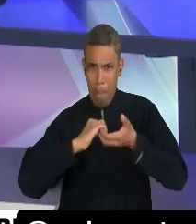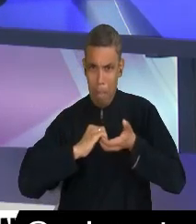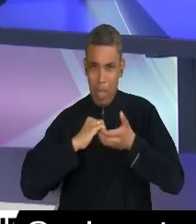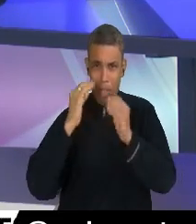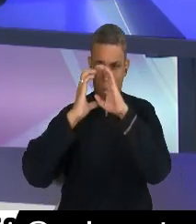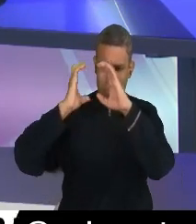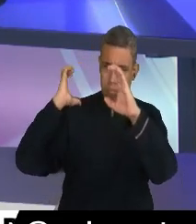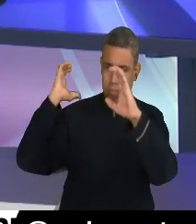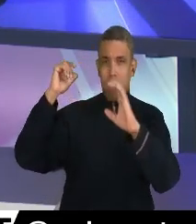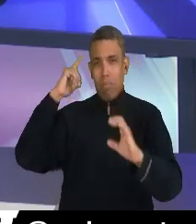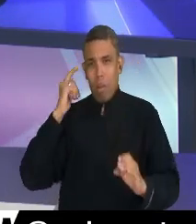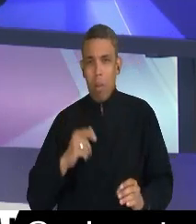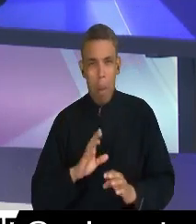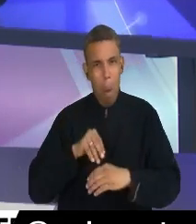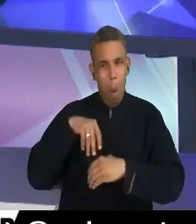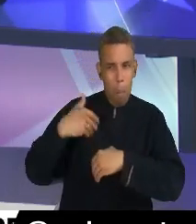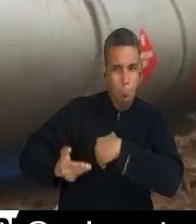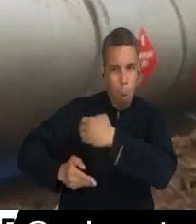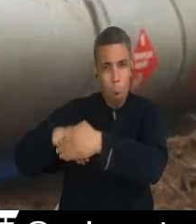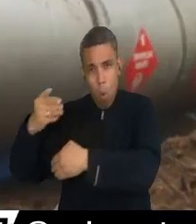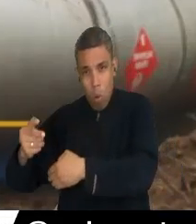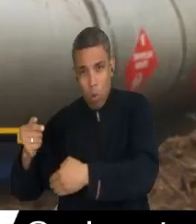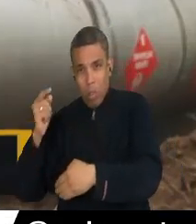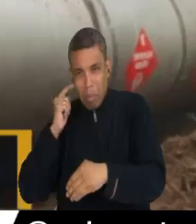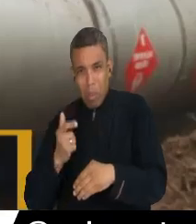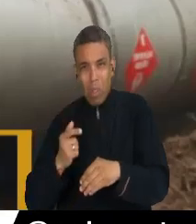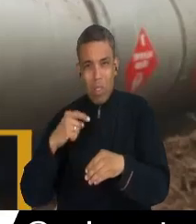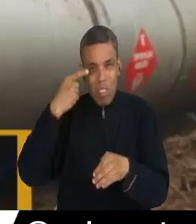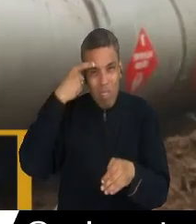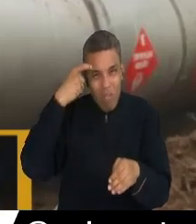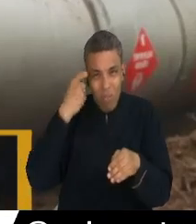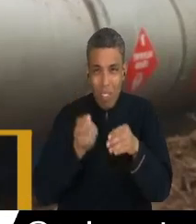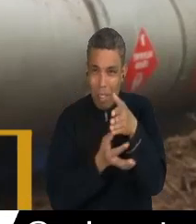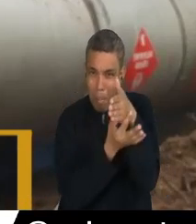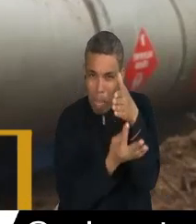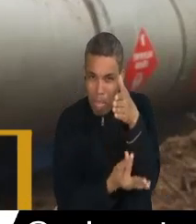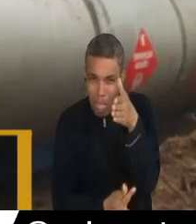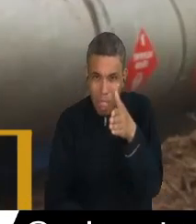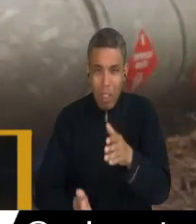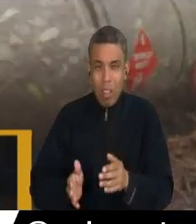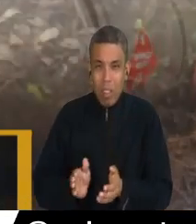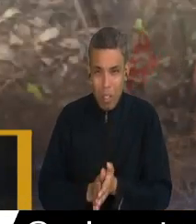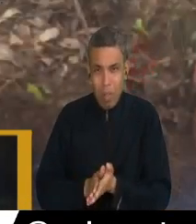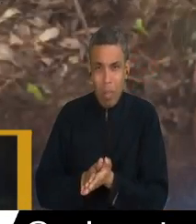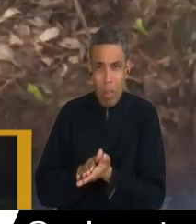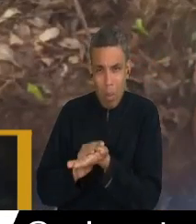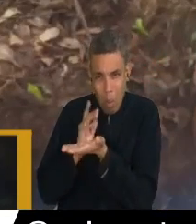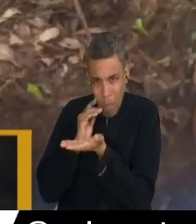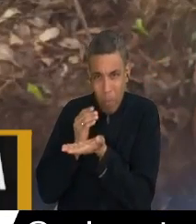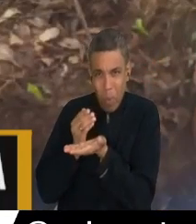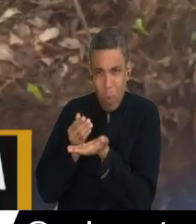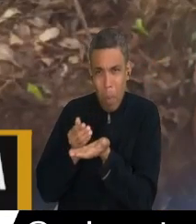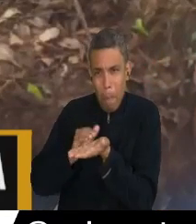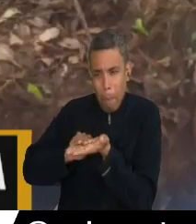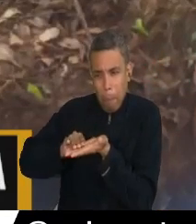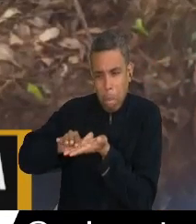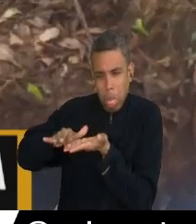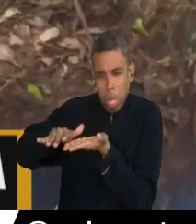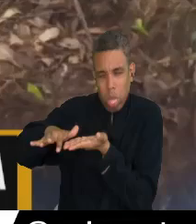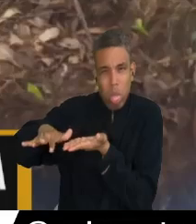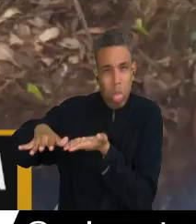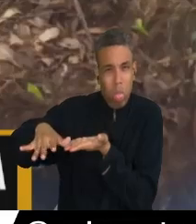les afectó el medio ambiente. En un hecho ocurrido el pasado fin de semana en el Bajo Simacota, más de 5.000 galones de ACPM fueron derramados